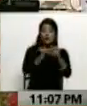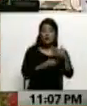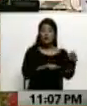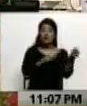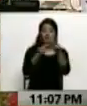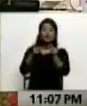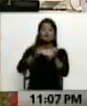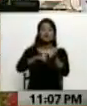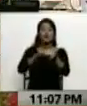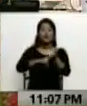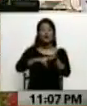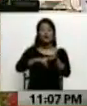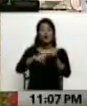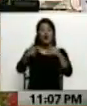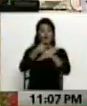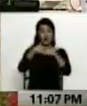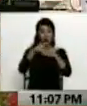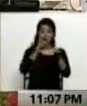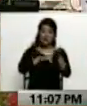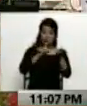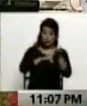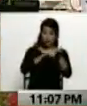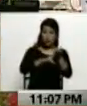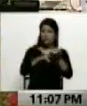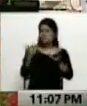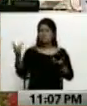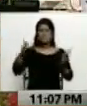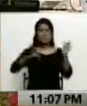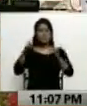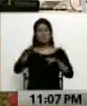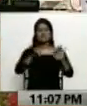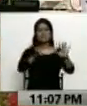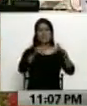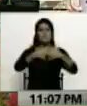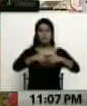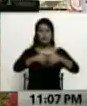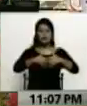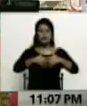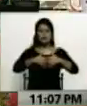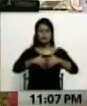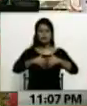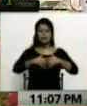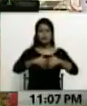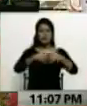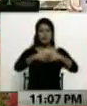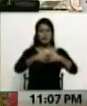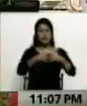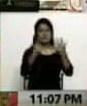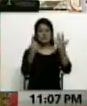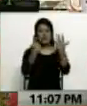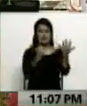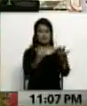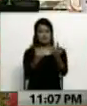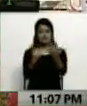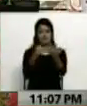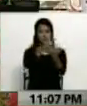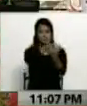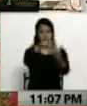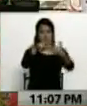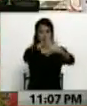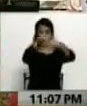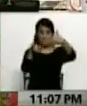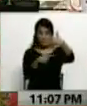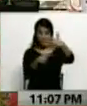entregaste el seguro de la gobernación participaron seis empresas y se la diste a la segunda más